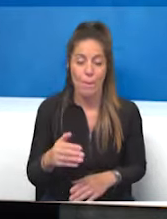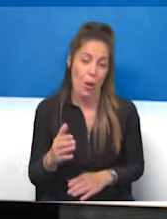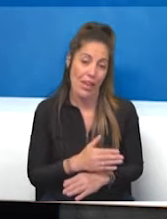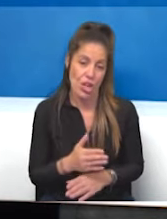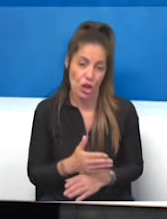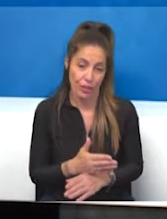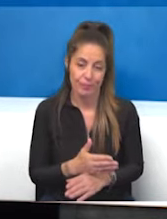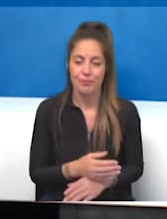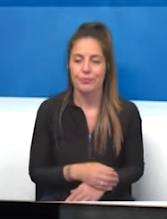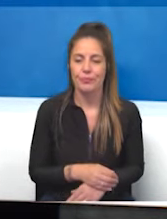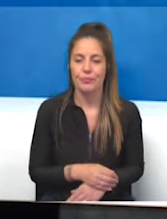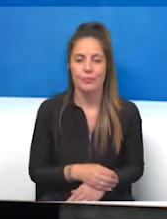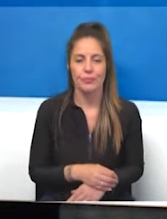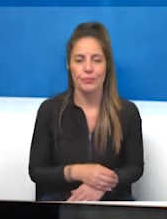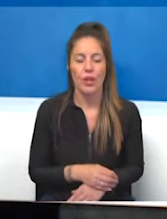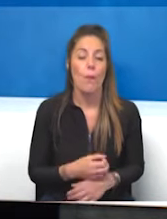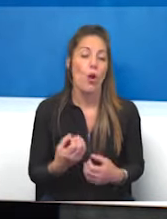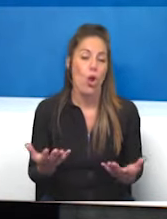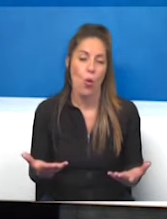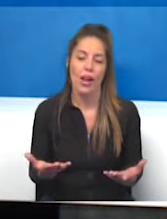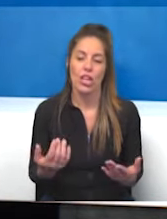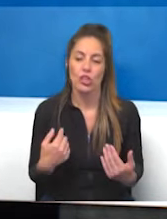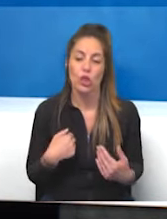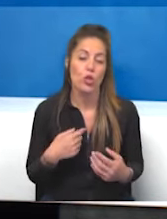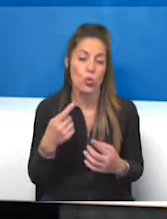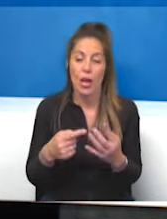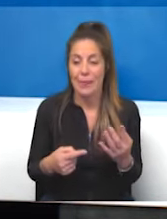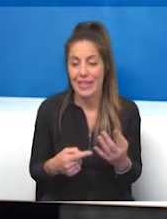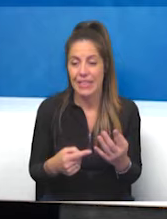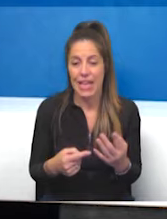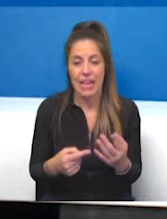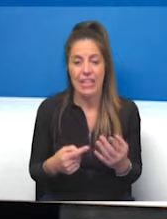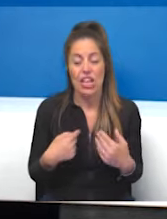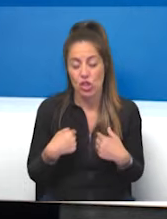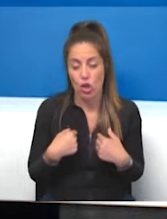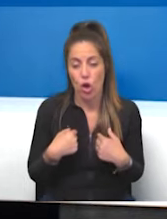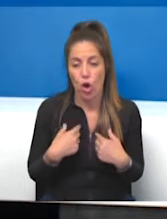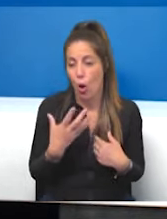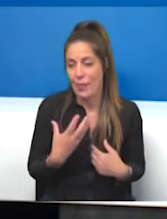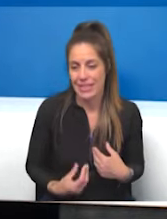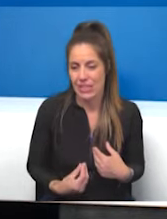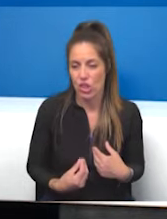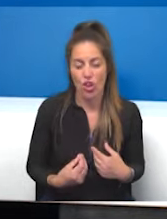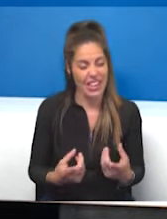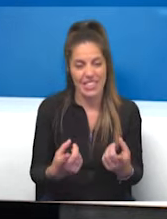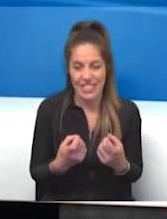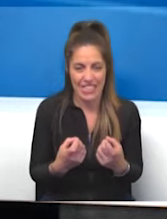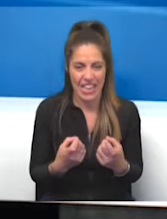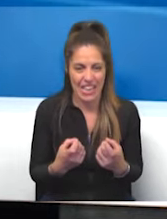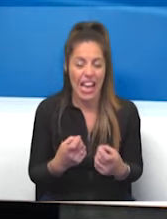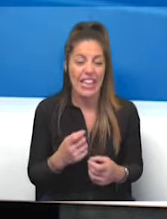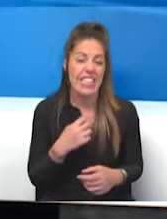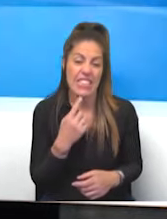notoriamente minoritaria por lo cual yo es una medida que estoy absolutamente convencido que es necesaria Y es de